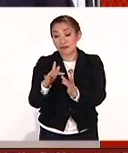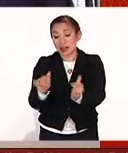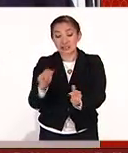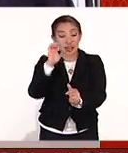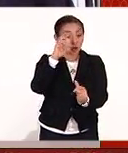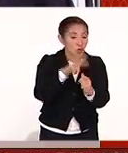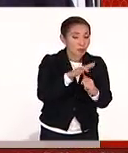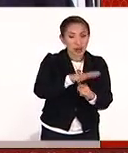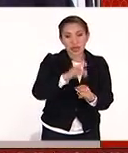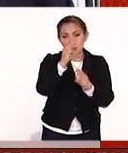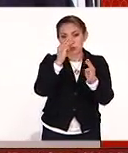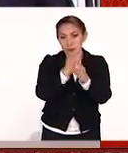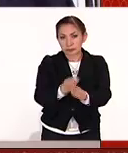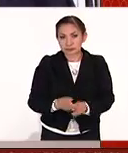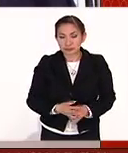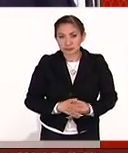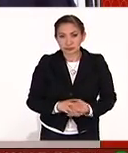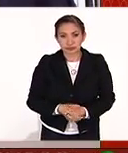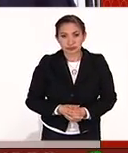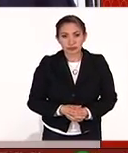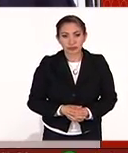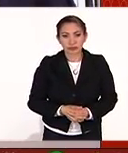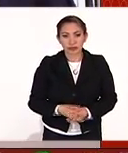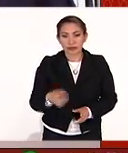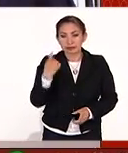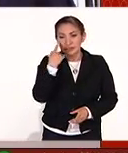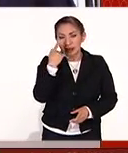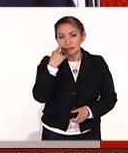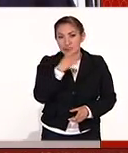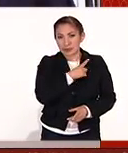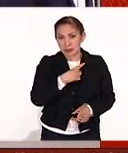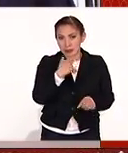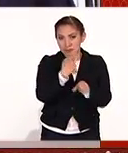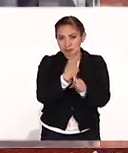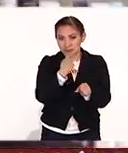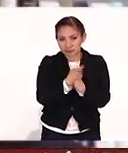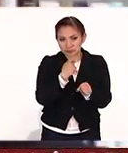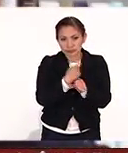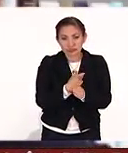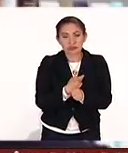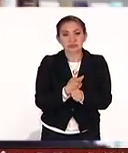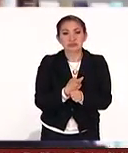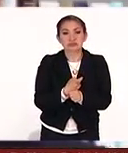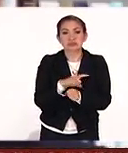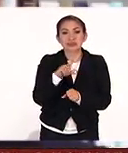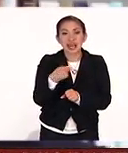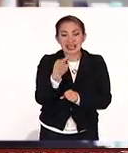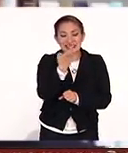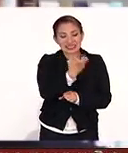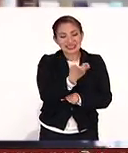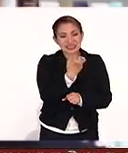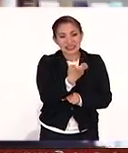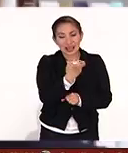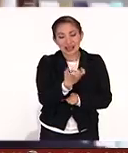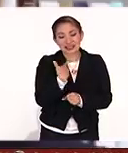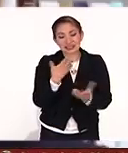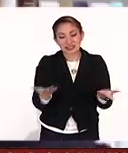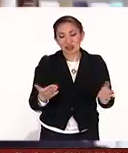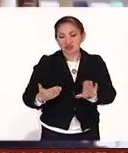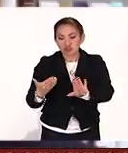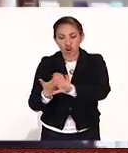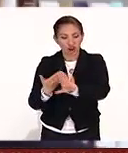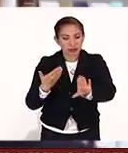Europa, pero también para el mundo. Mira, lo que habría que plantear en primer lugar es que este tipo de